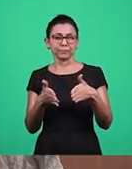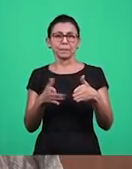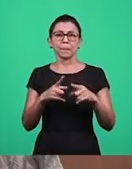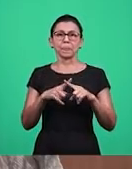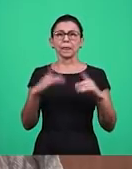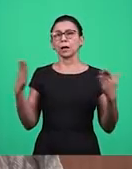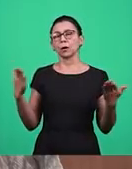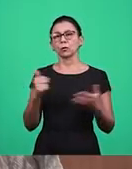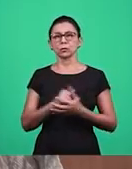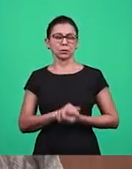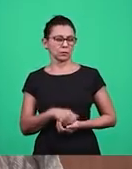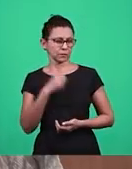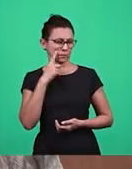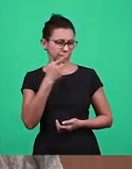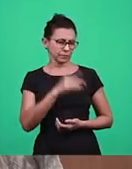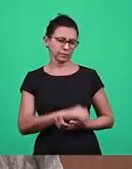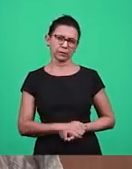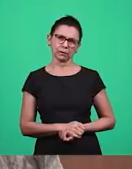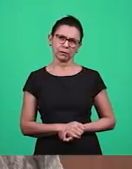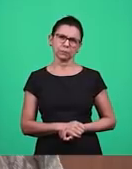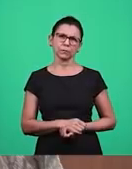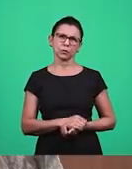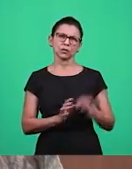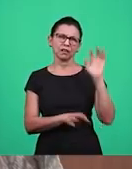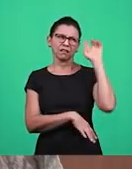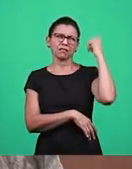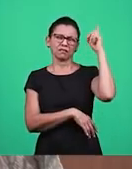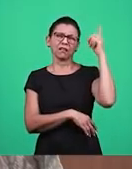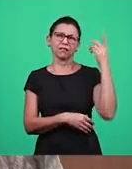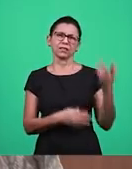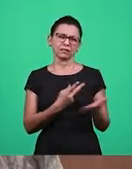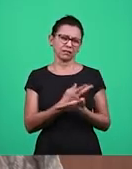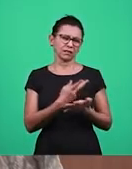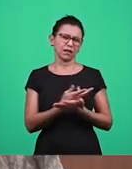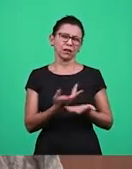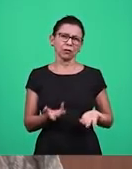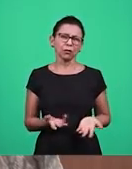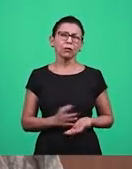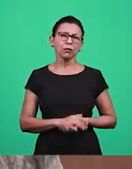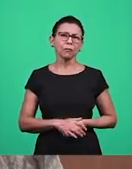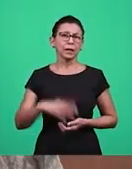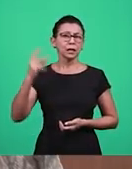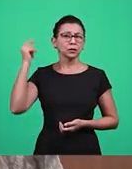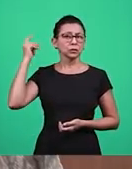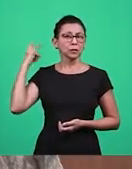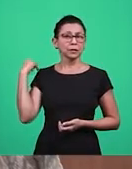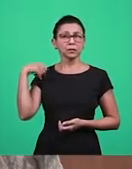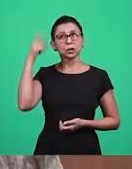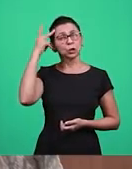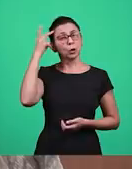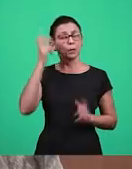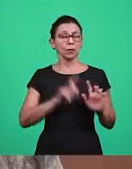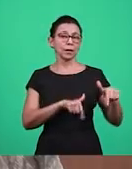para nosotros hoy, porque es muy reprobable su actitud, aquel tiempo no era. Aquel tiempo, David tomó